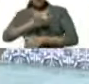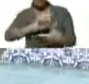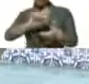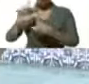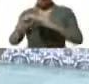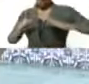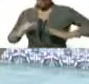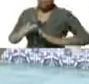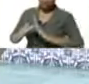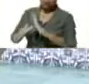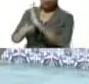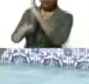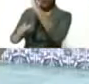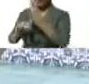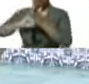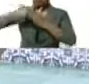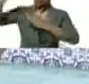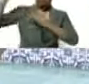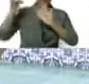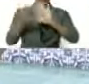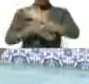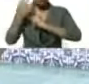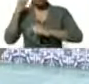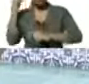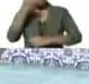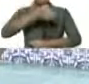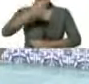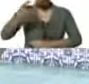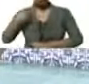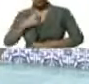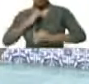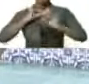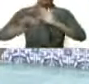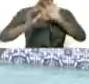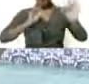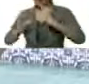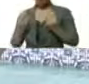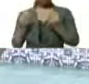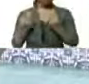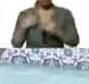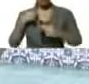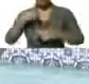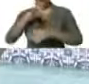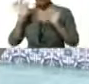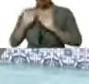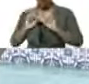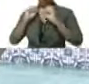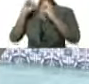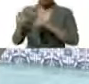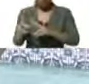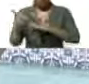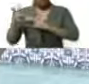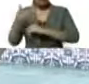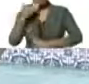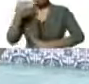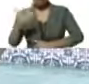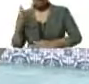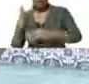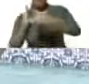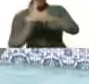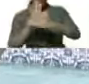curva exponencial se había disparado y se tomaron medidas oportunamente. Eso permitió cortar